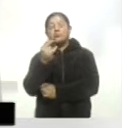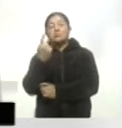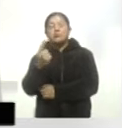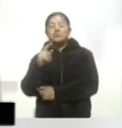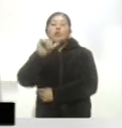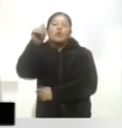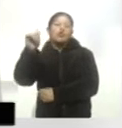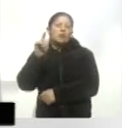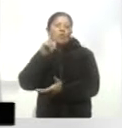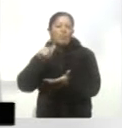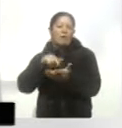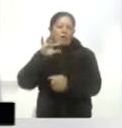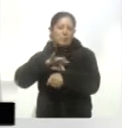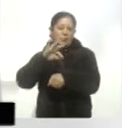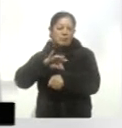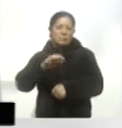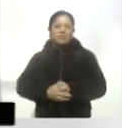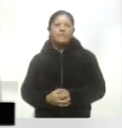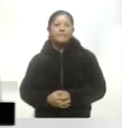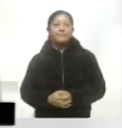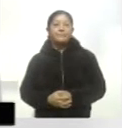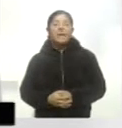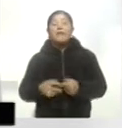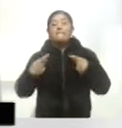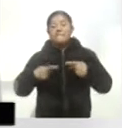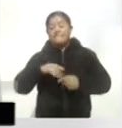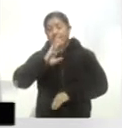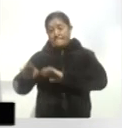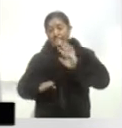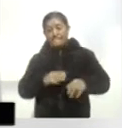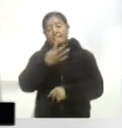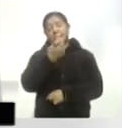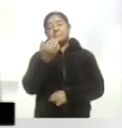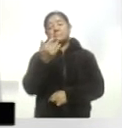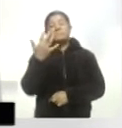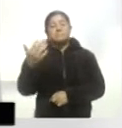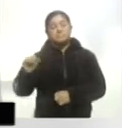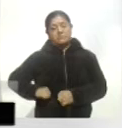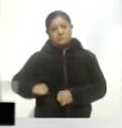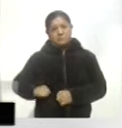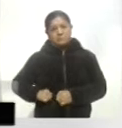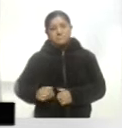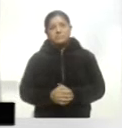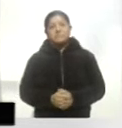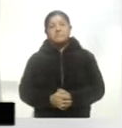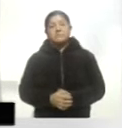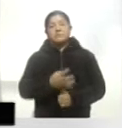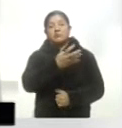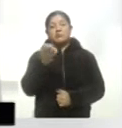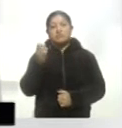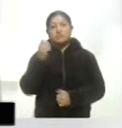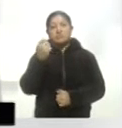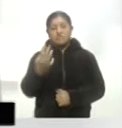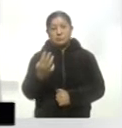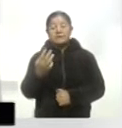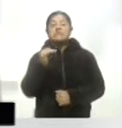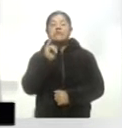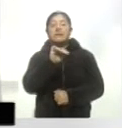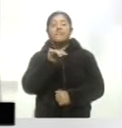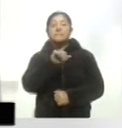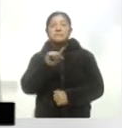otros espacios médicos. Mientras, del total de fallecimientos, 355 se han registrado en la CESA, 403 en el